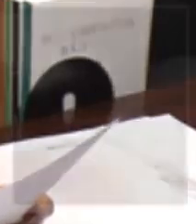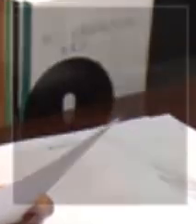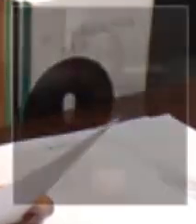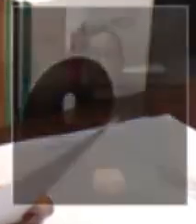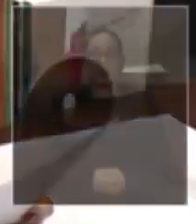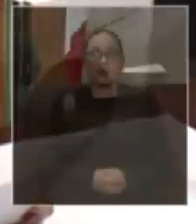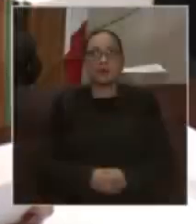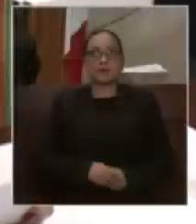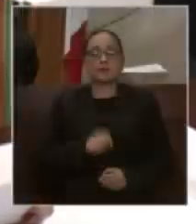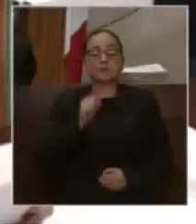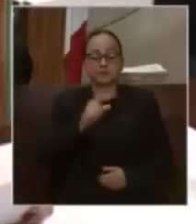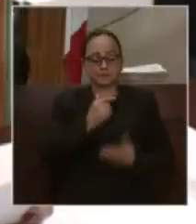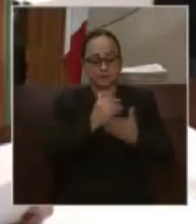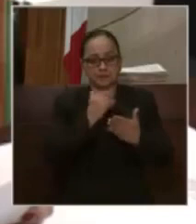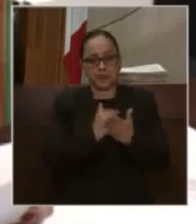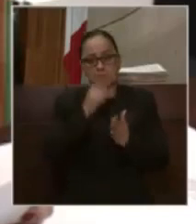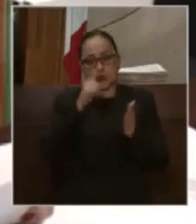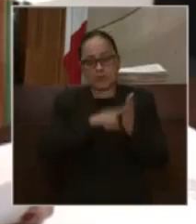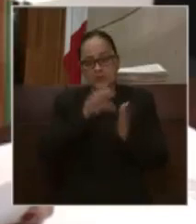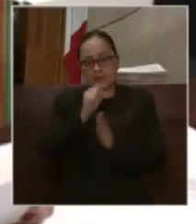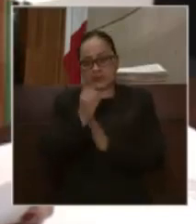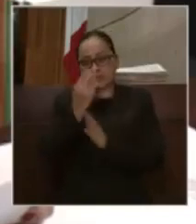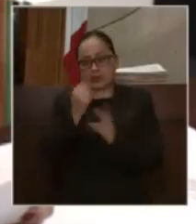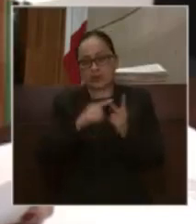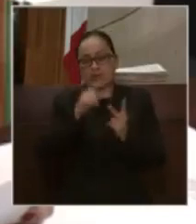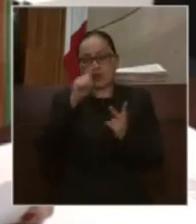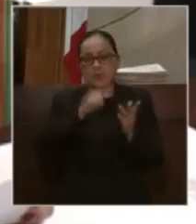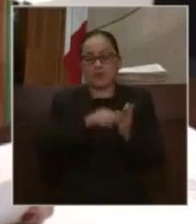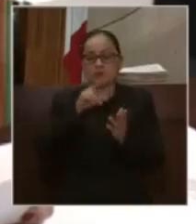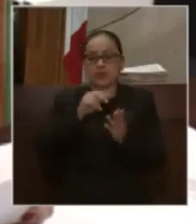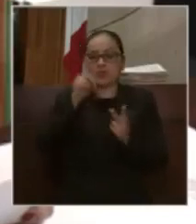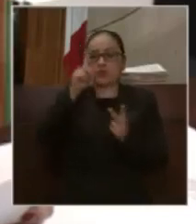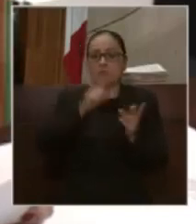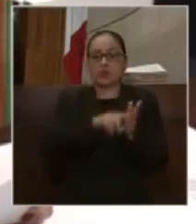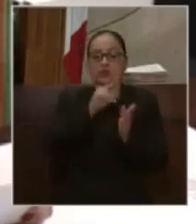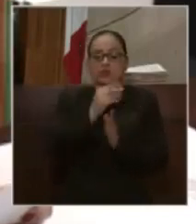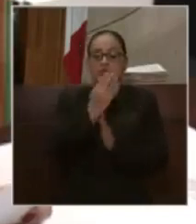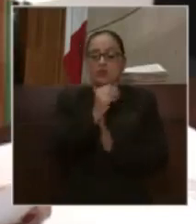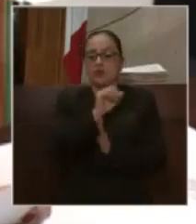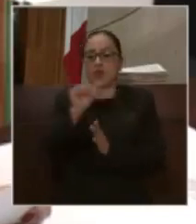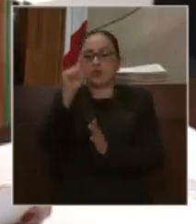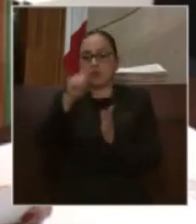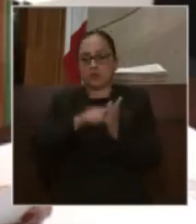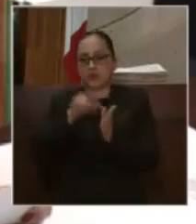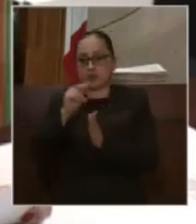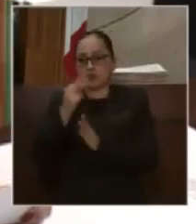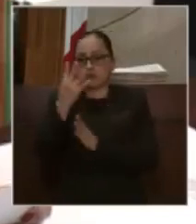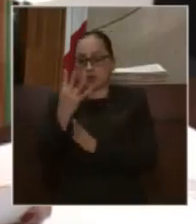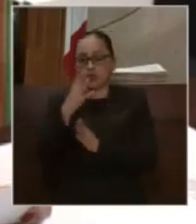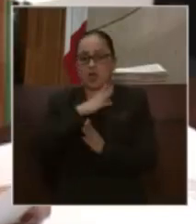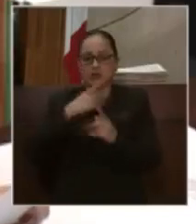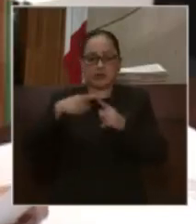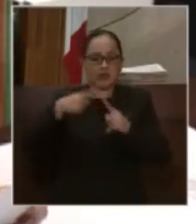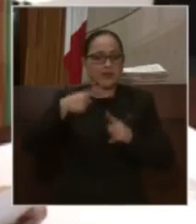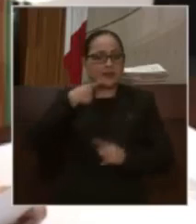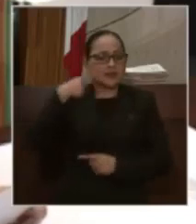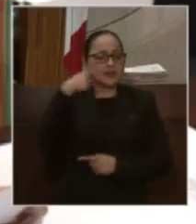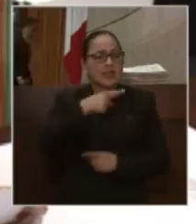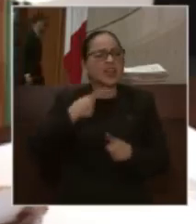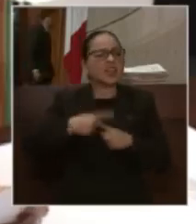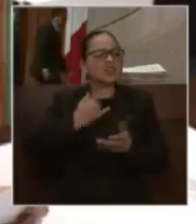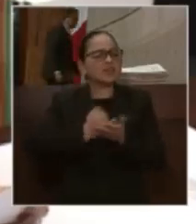1011, 1059, 1060, 1066 y 1089 al 1084, interpuestas para controvertir diversas